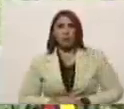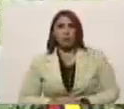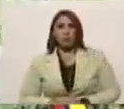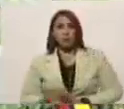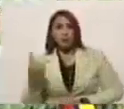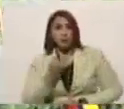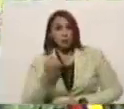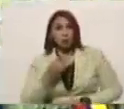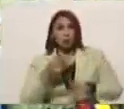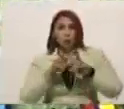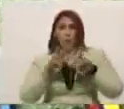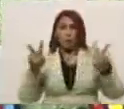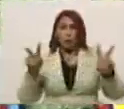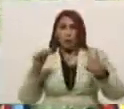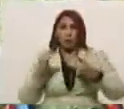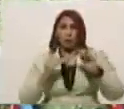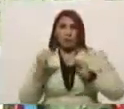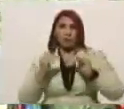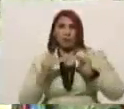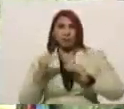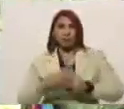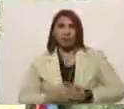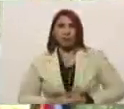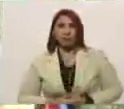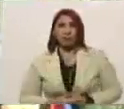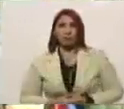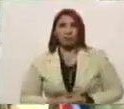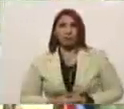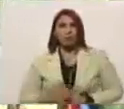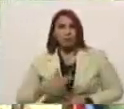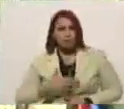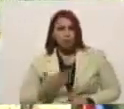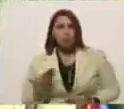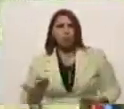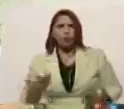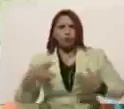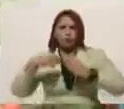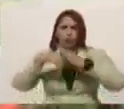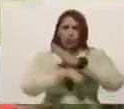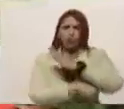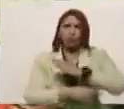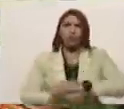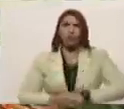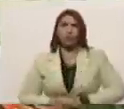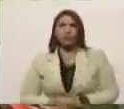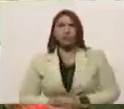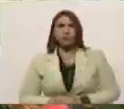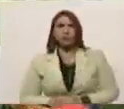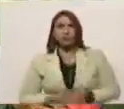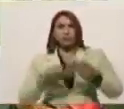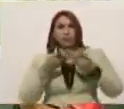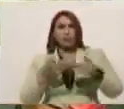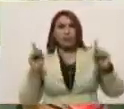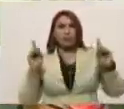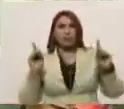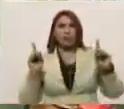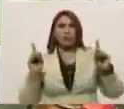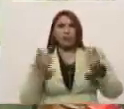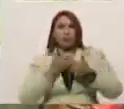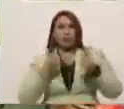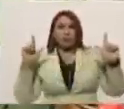Solo con la paz y la estabilidad podremos profundizar la democracia y la